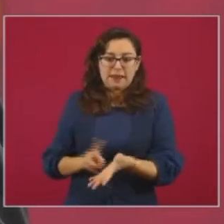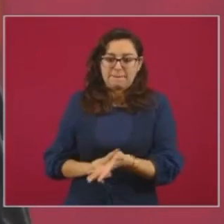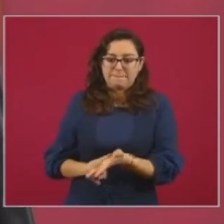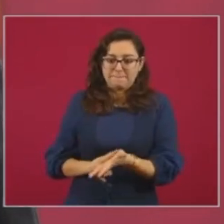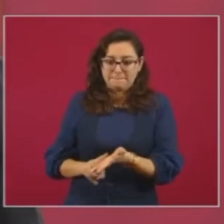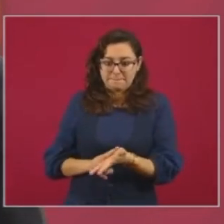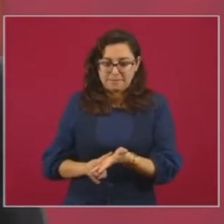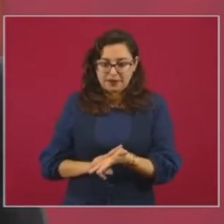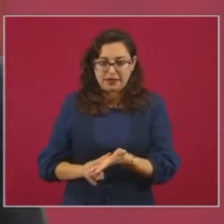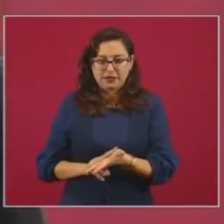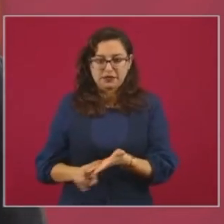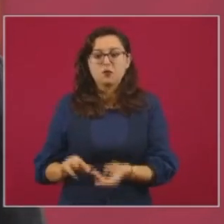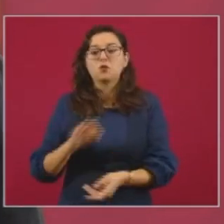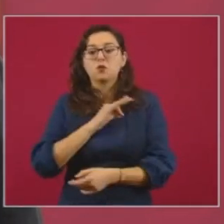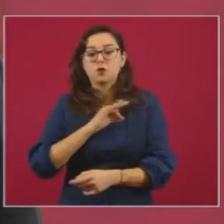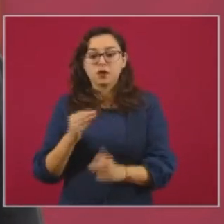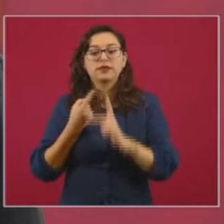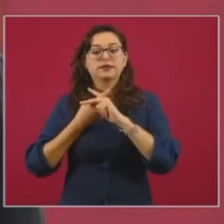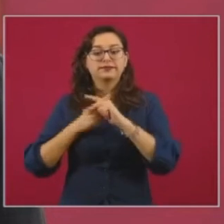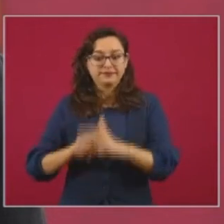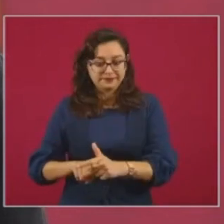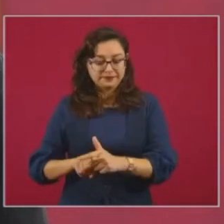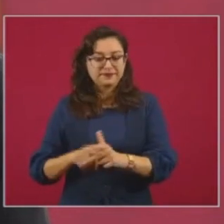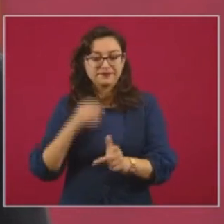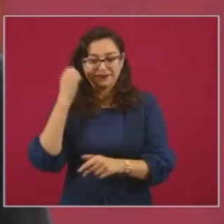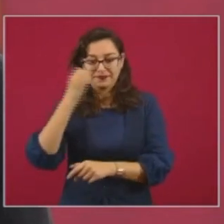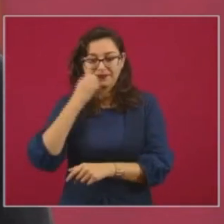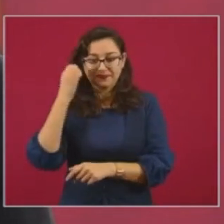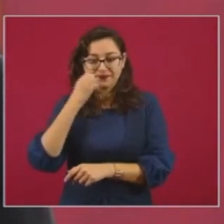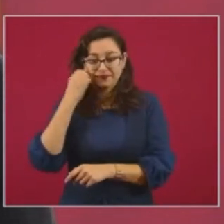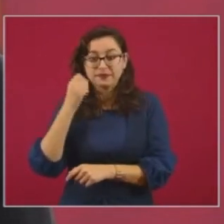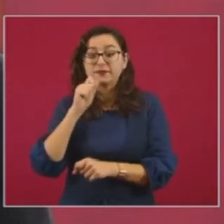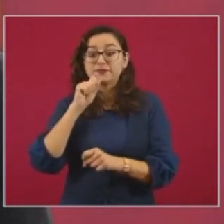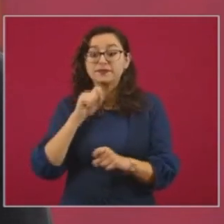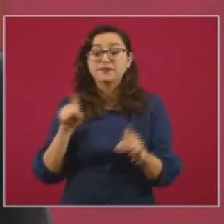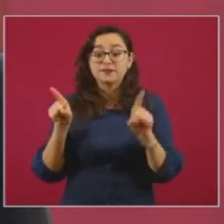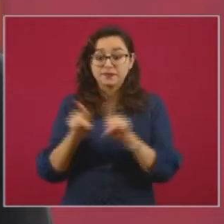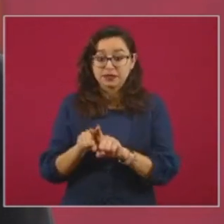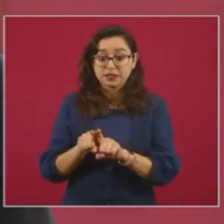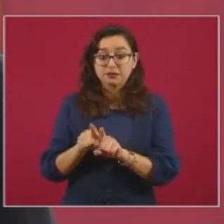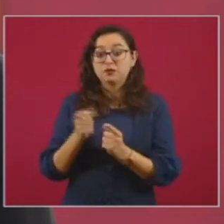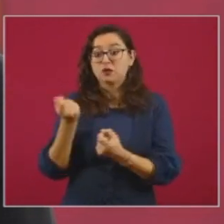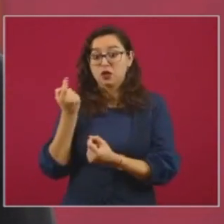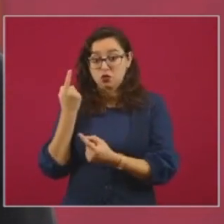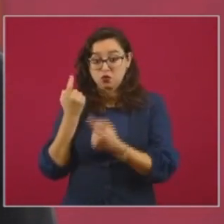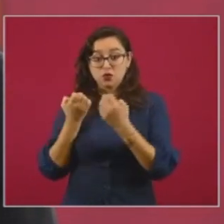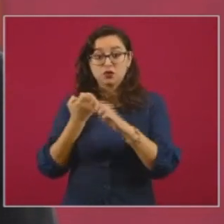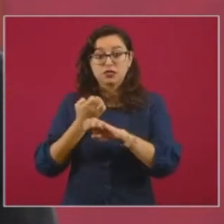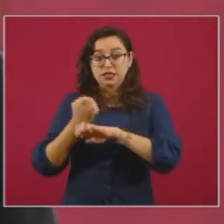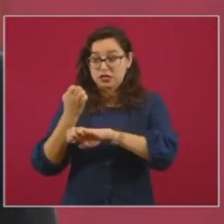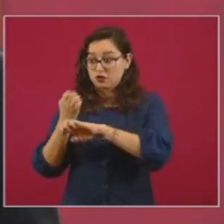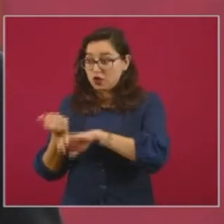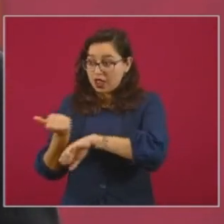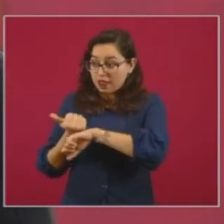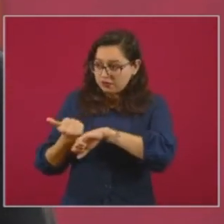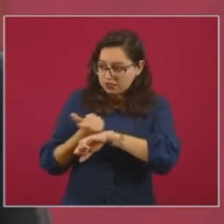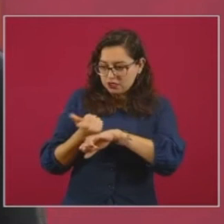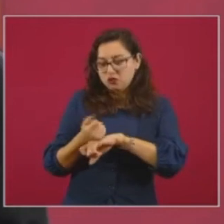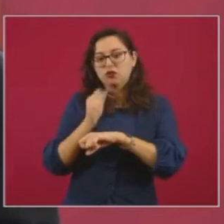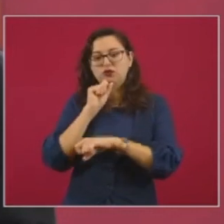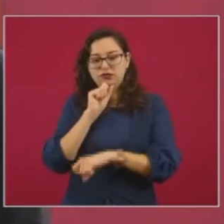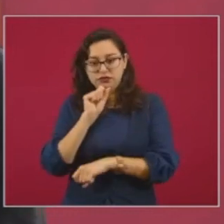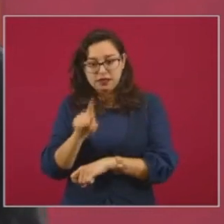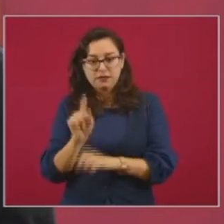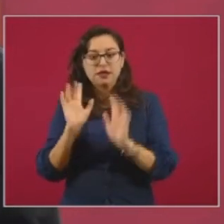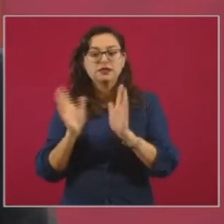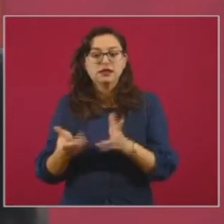y se pueden iniciar clases. También en los estados en donde hay semáforo amarillo, que